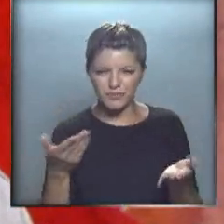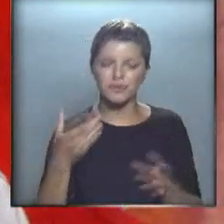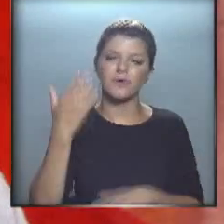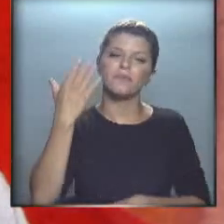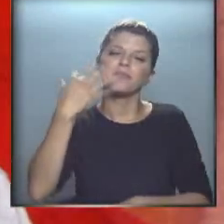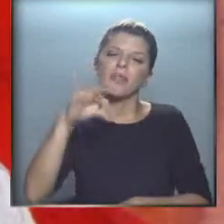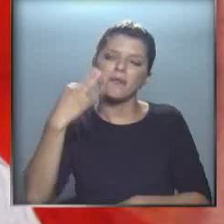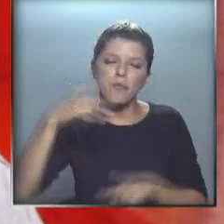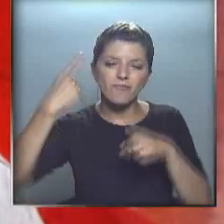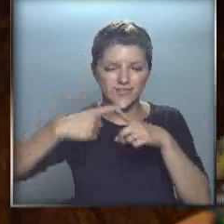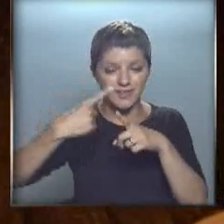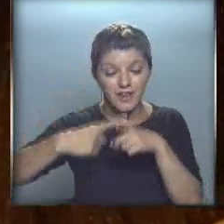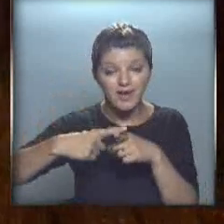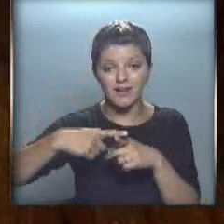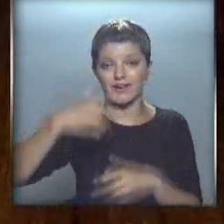hoy tengamos